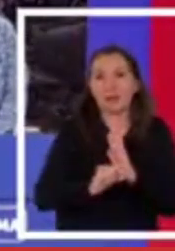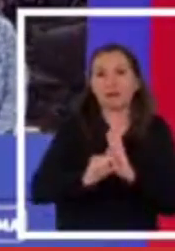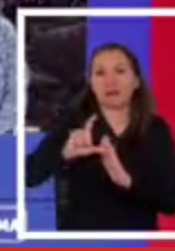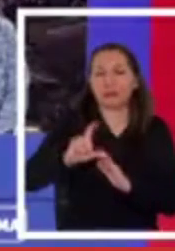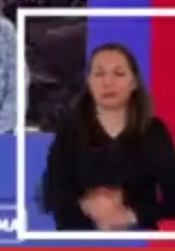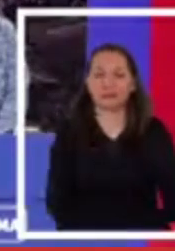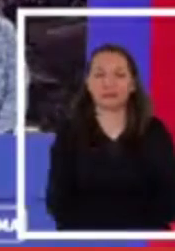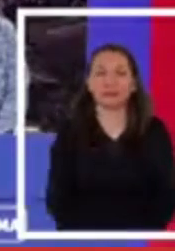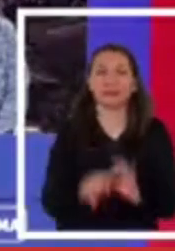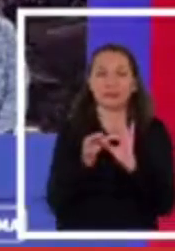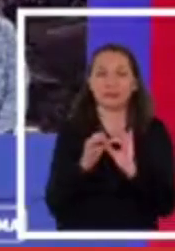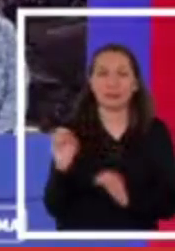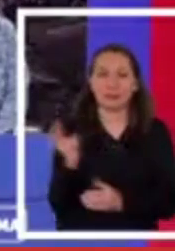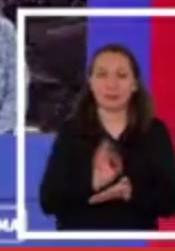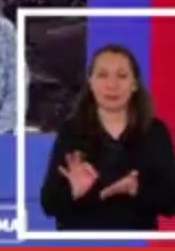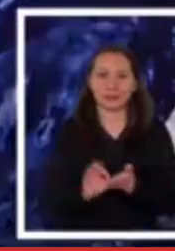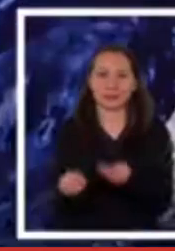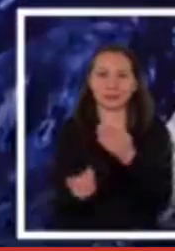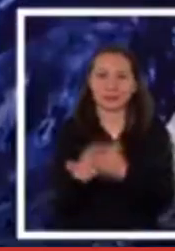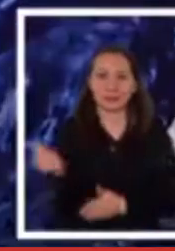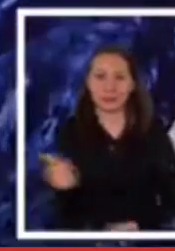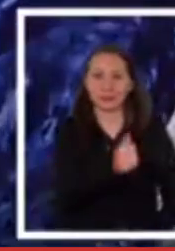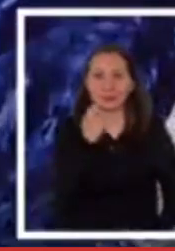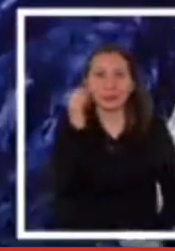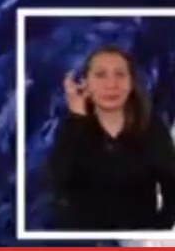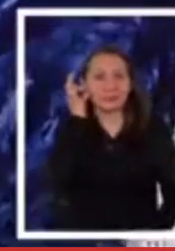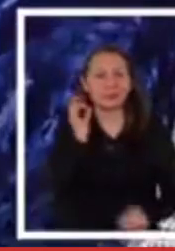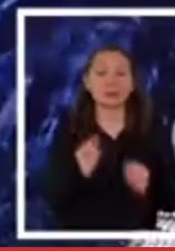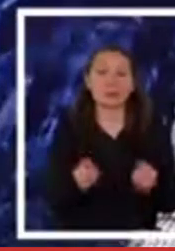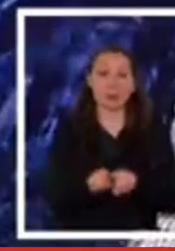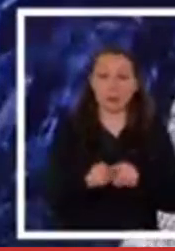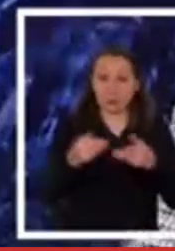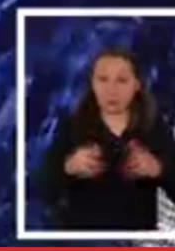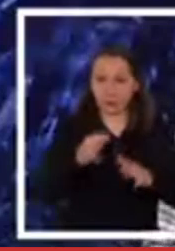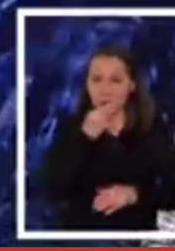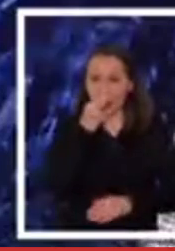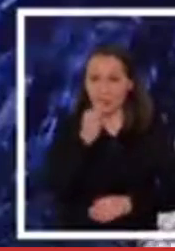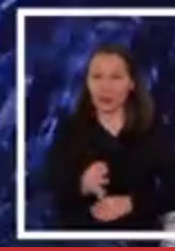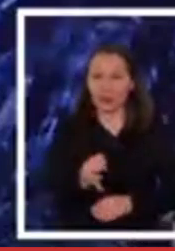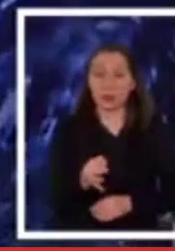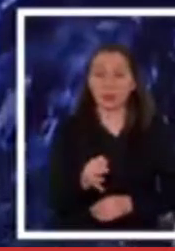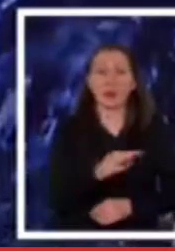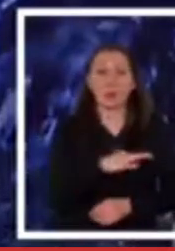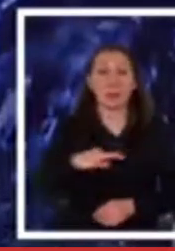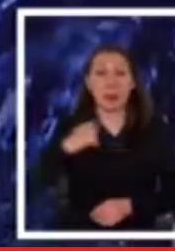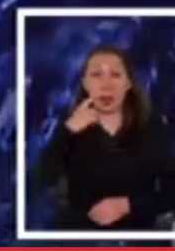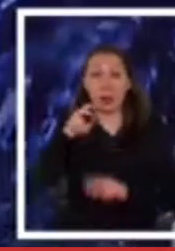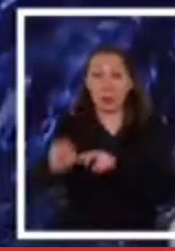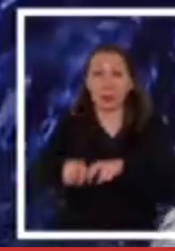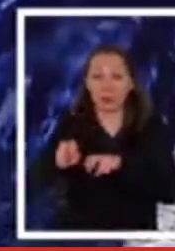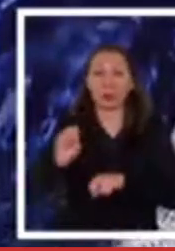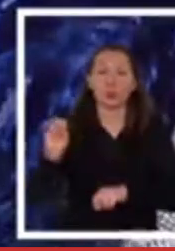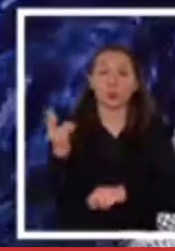gracias subsecretaria Buenos días a todas y todos como ya se mencionó por el ministro de agricultura